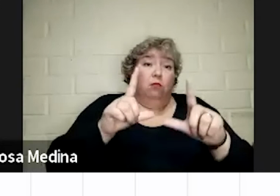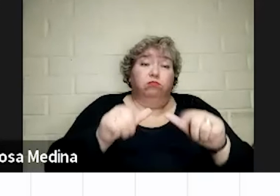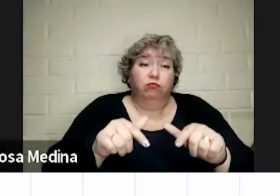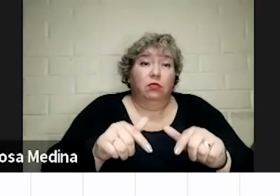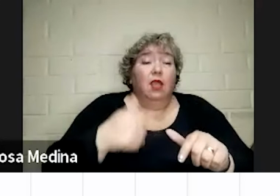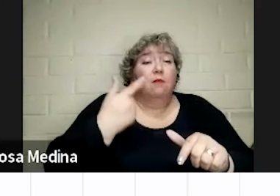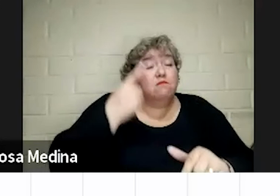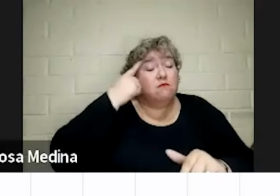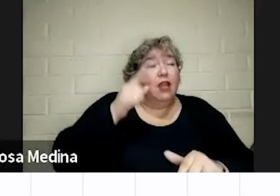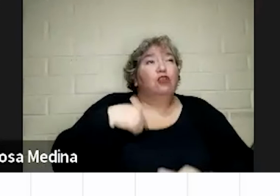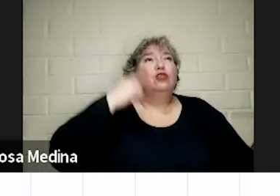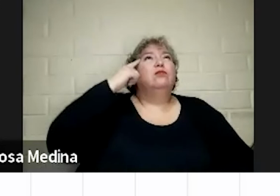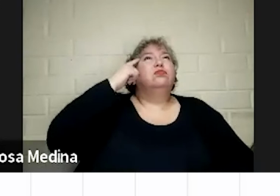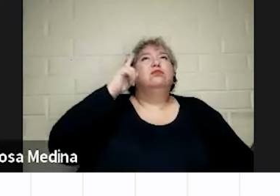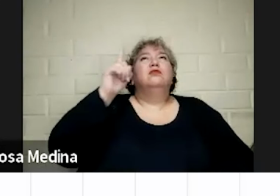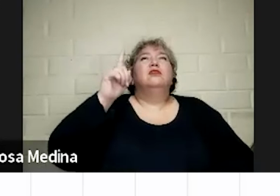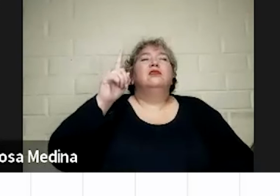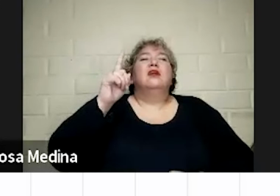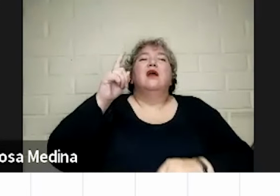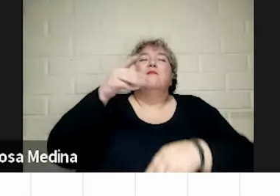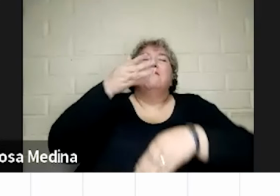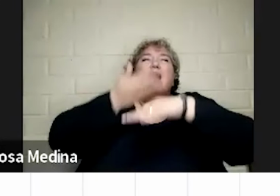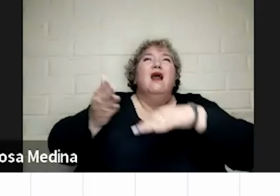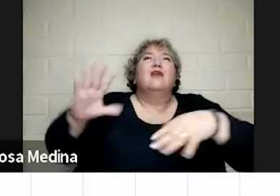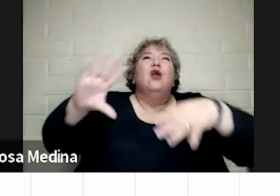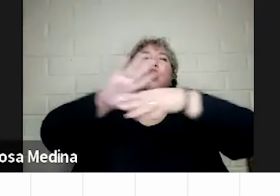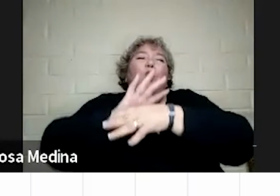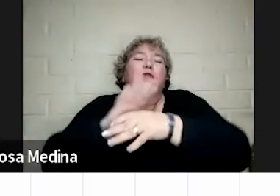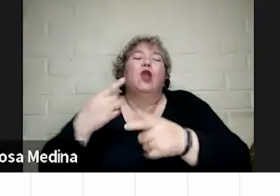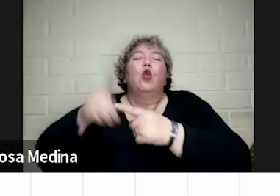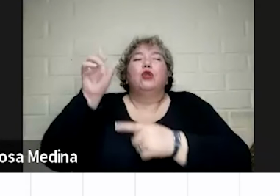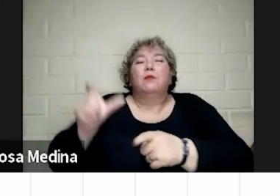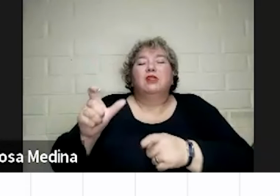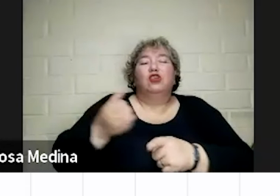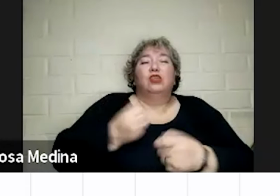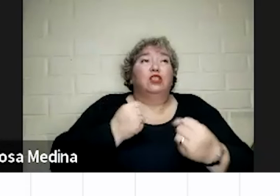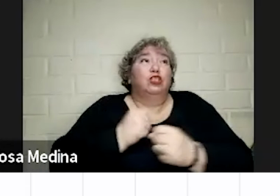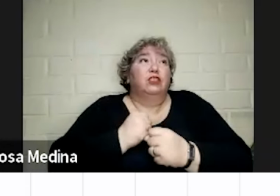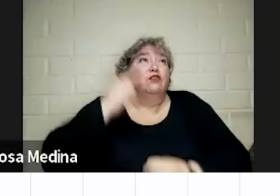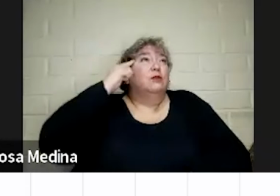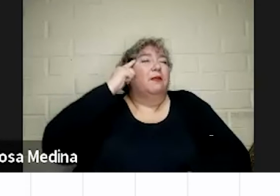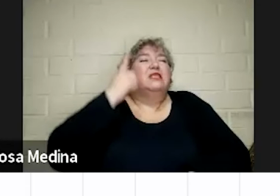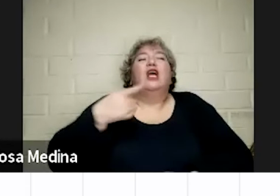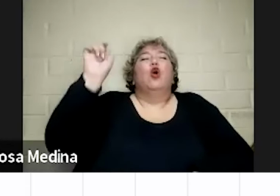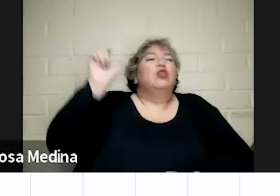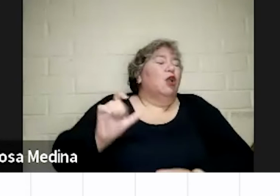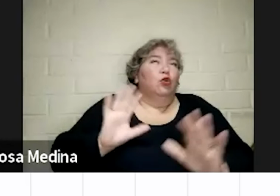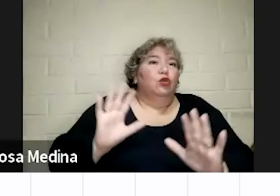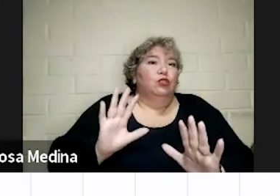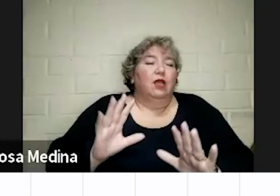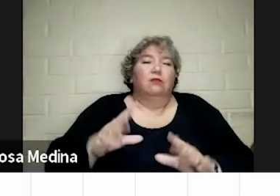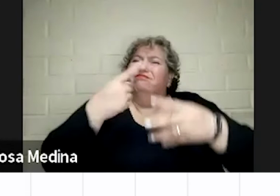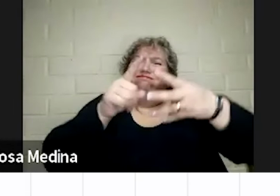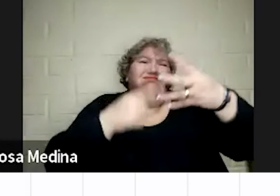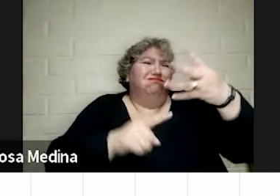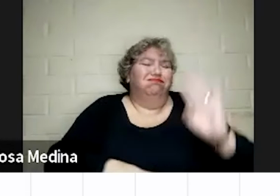pensando que más tarde me voy a juntar con alguien con el que me quiero juntar, entonces estoy nerviosa, ¿cierto? Y estoy pensando en otra cosa, o no sé, múltiples cosas, no sé, un niño